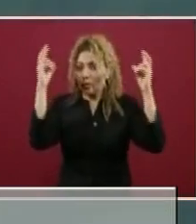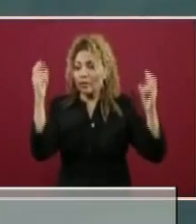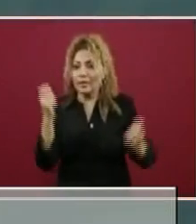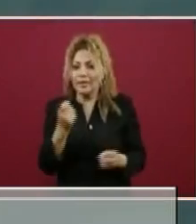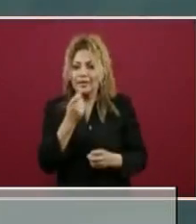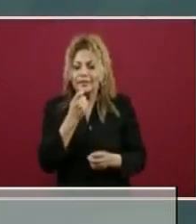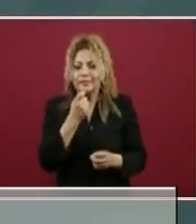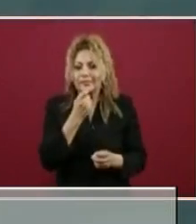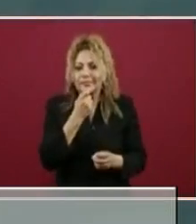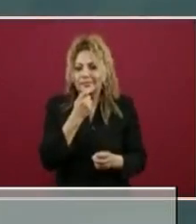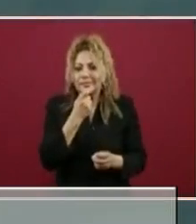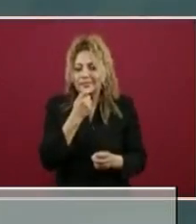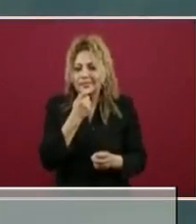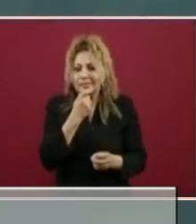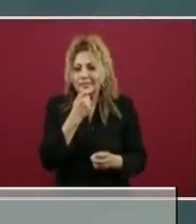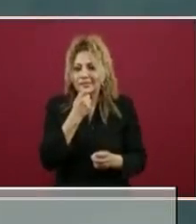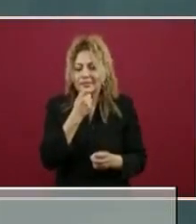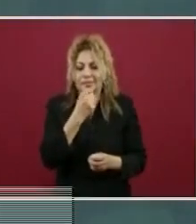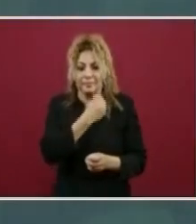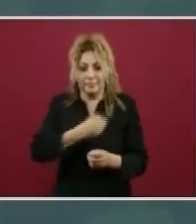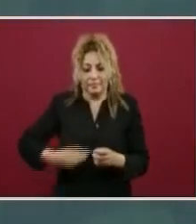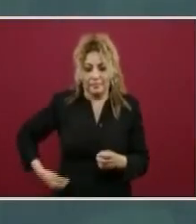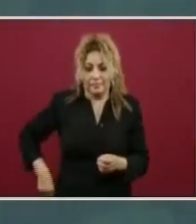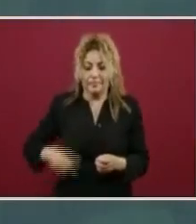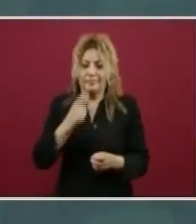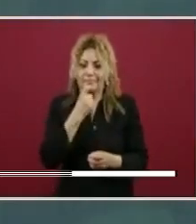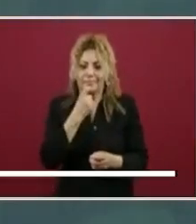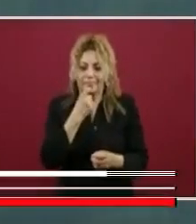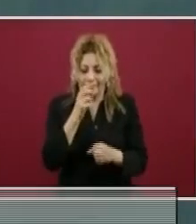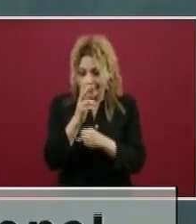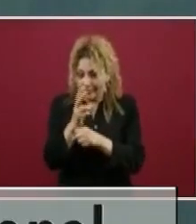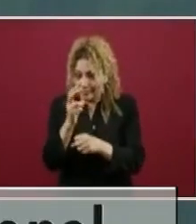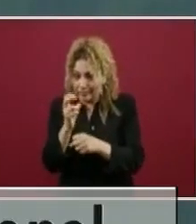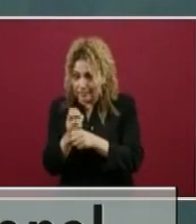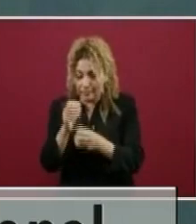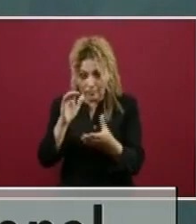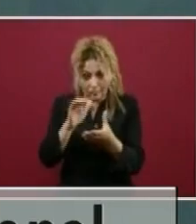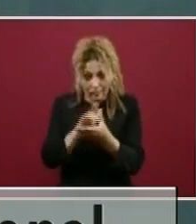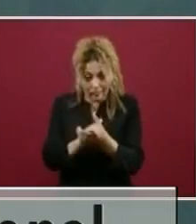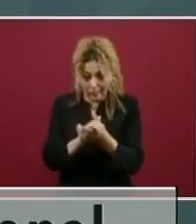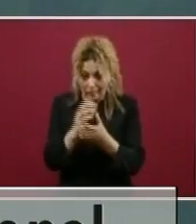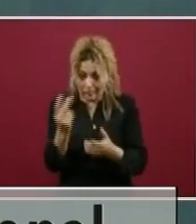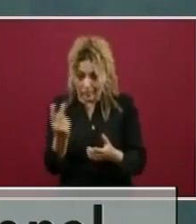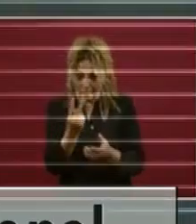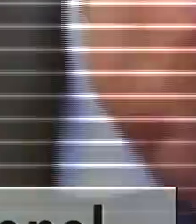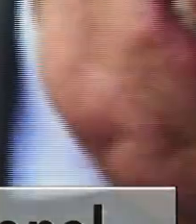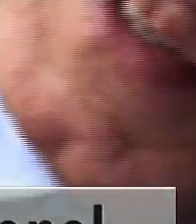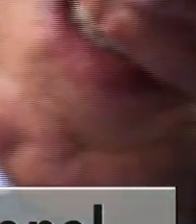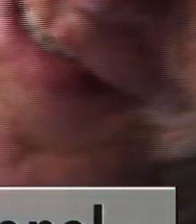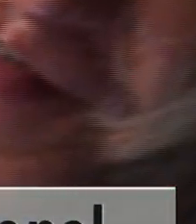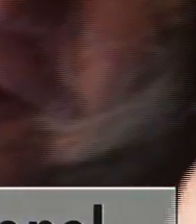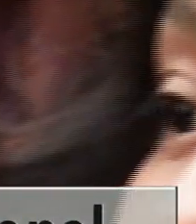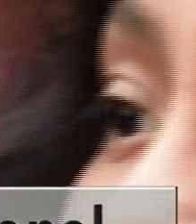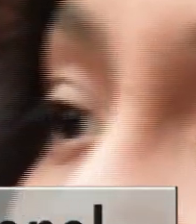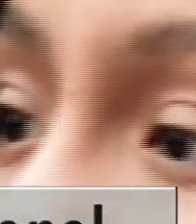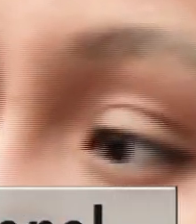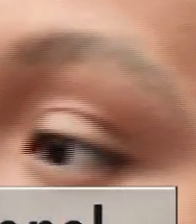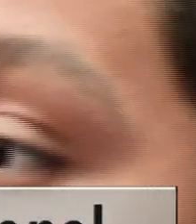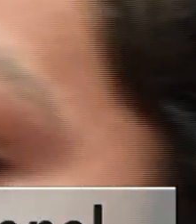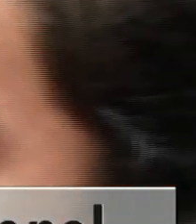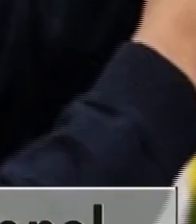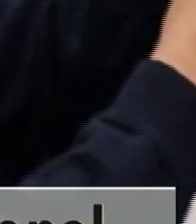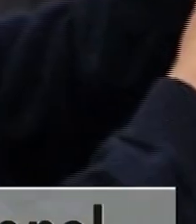invitó el presidente Andrés Manuel López Obrador y su esposa Beatriz Gutiérrez a desayunar. Pero los